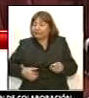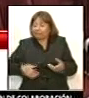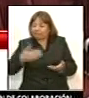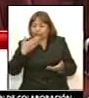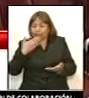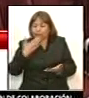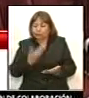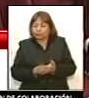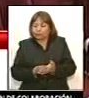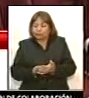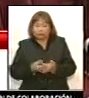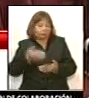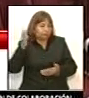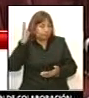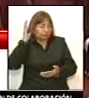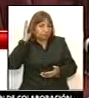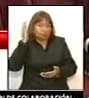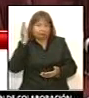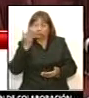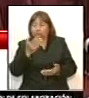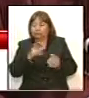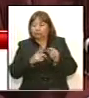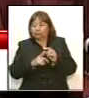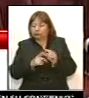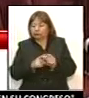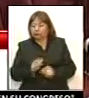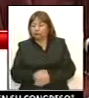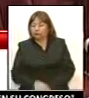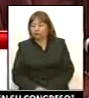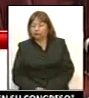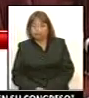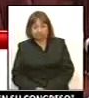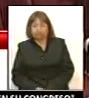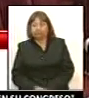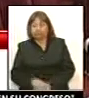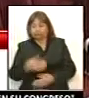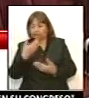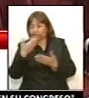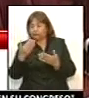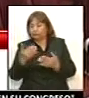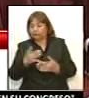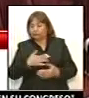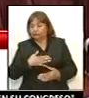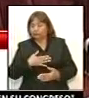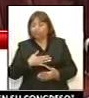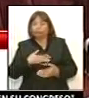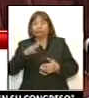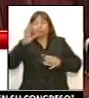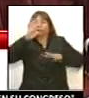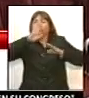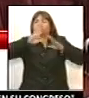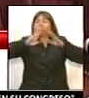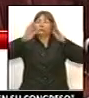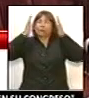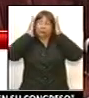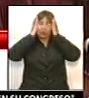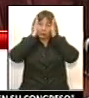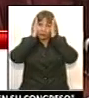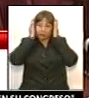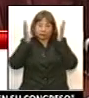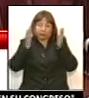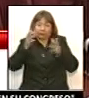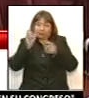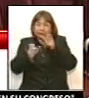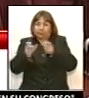por escucharme estas palabras y manifestarle nuevamente mi profunda preocupación, lo que el pueblo de a pie,